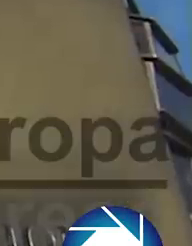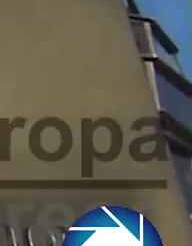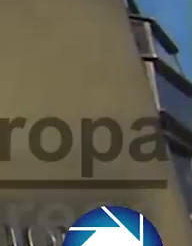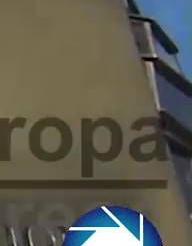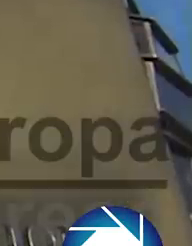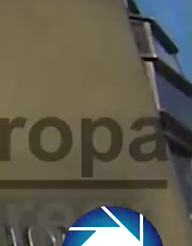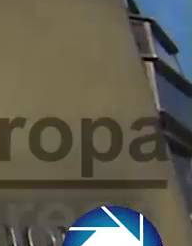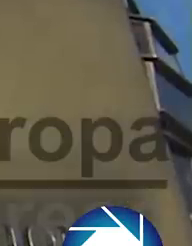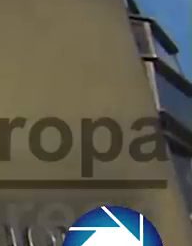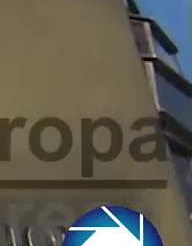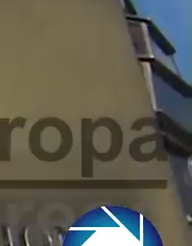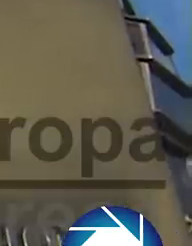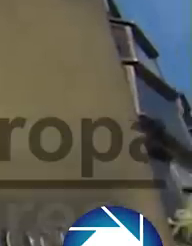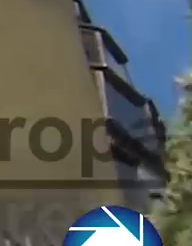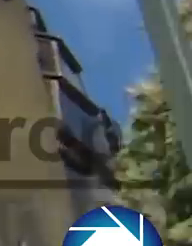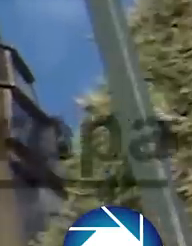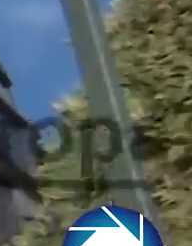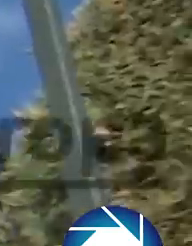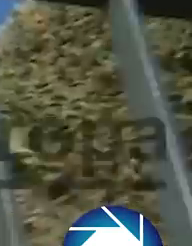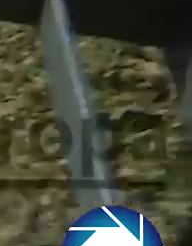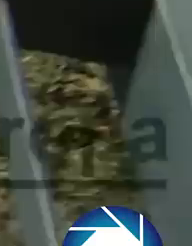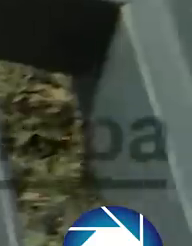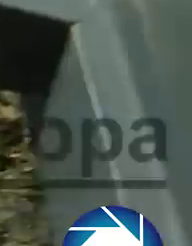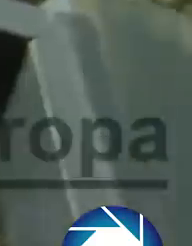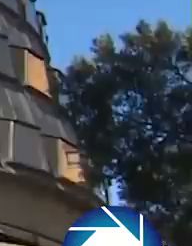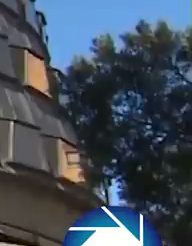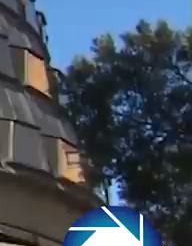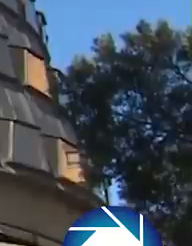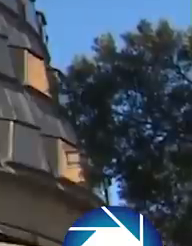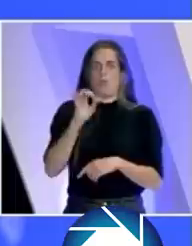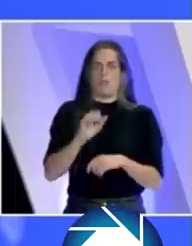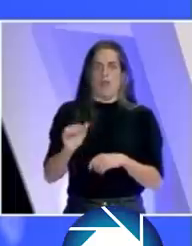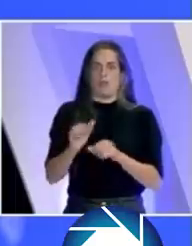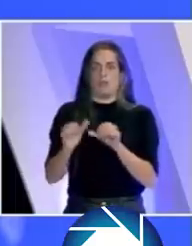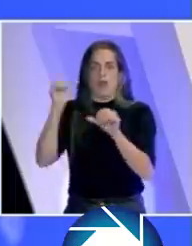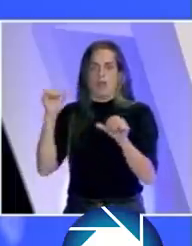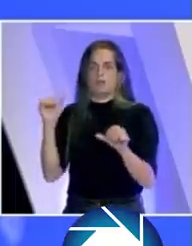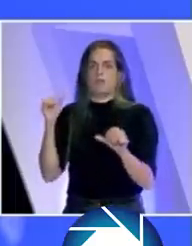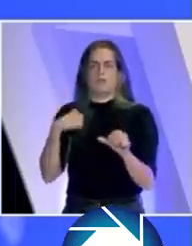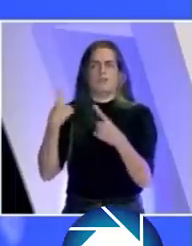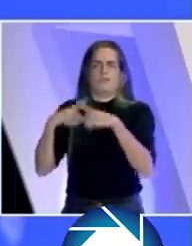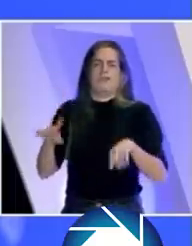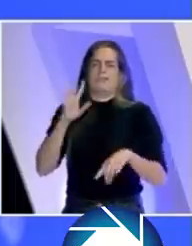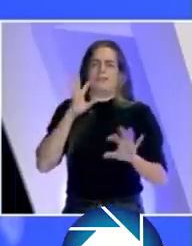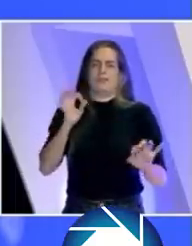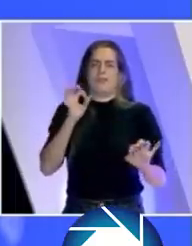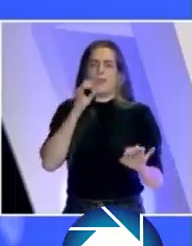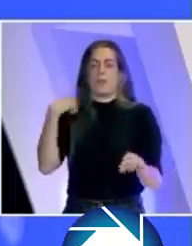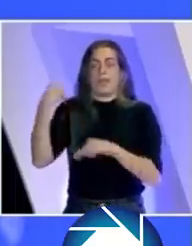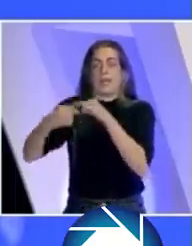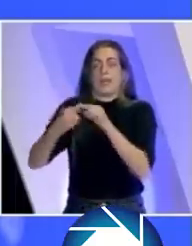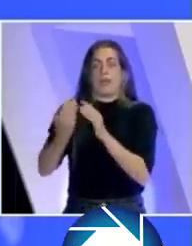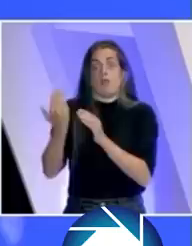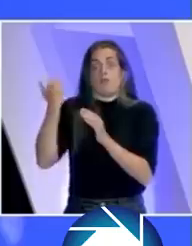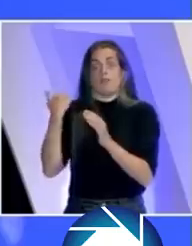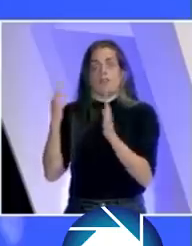Querían las medidas que les gustan a ellos. Por eso aprovecharon este estado de alarma para meter a Pablo Iglesias en el CNI. Por eso aprovecharon el estado de alarma para meter